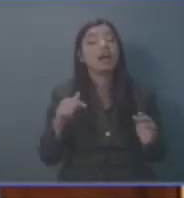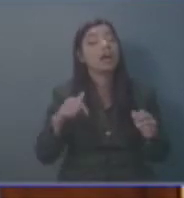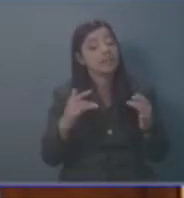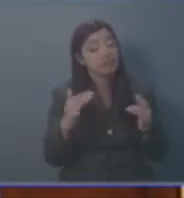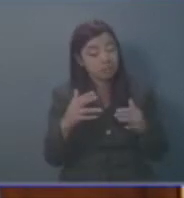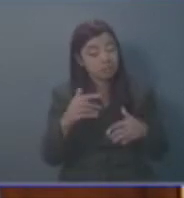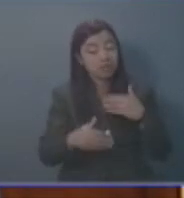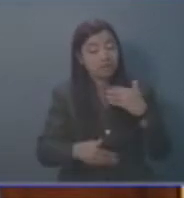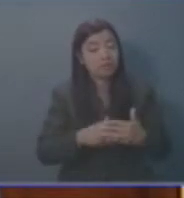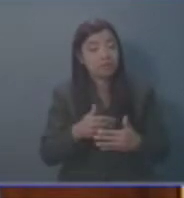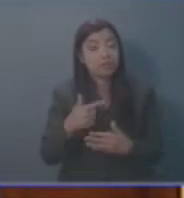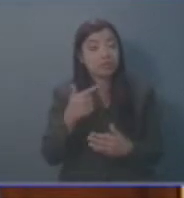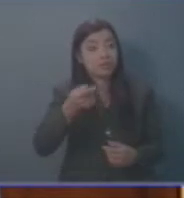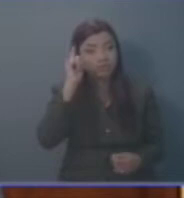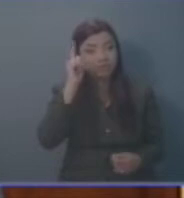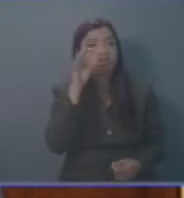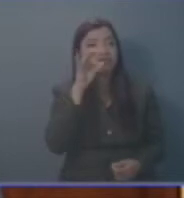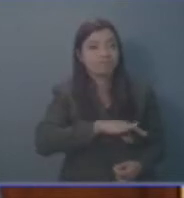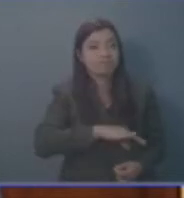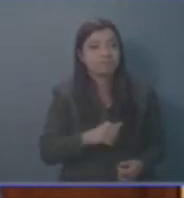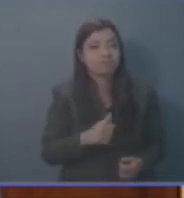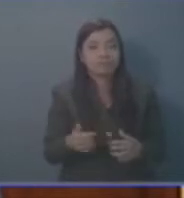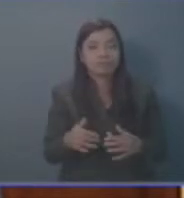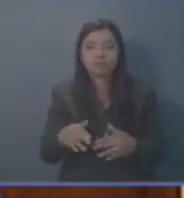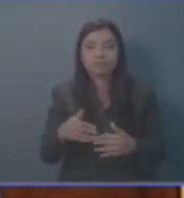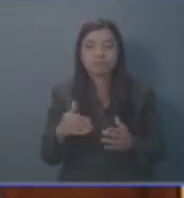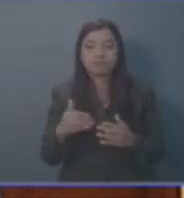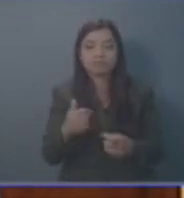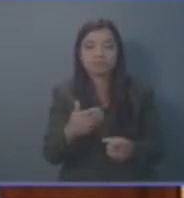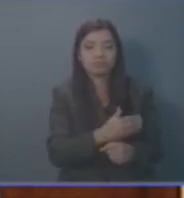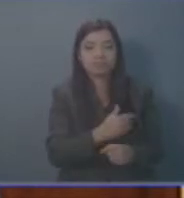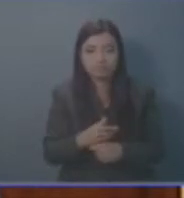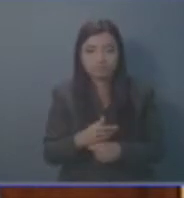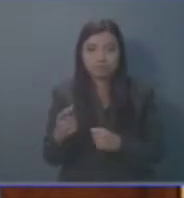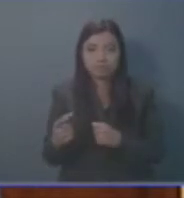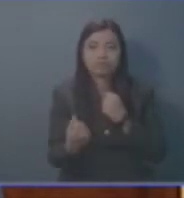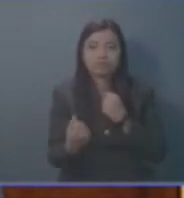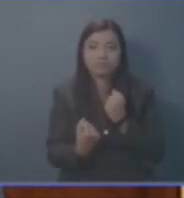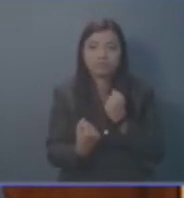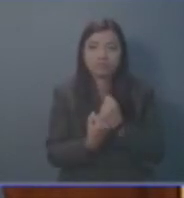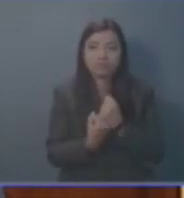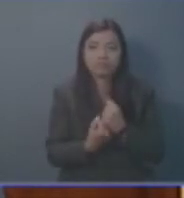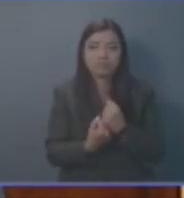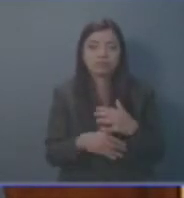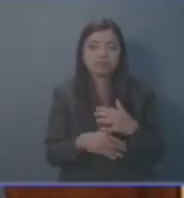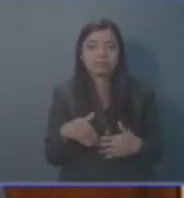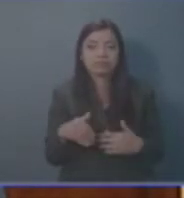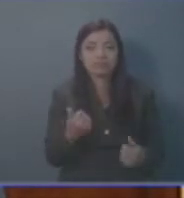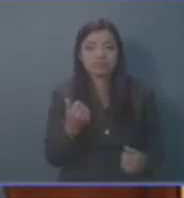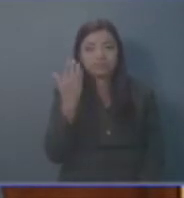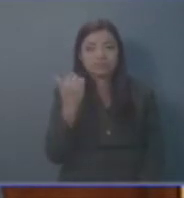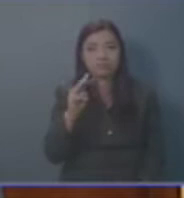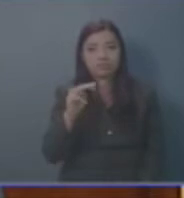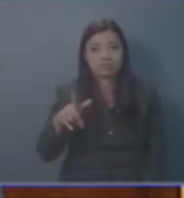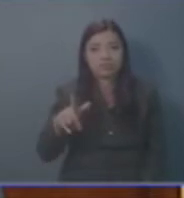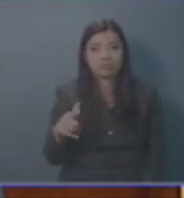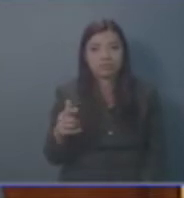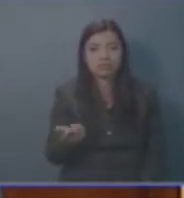docentes puedan tener este beneficio y gracias a todos los partidos políticos que han acompañado este